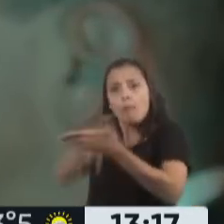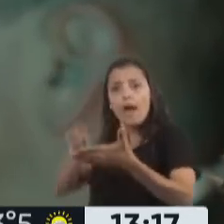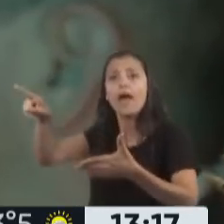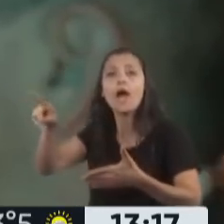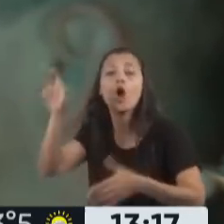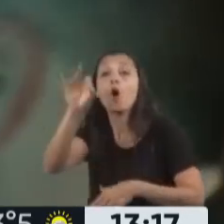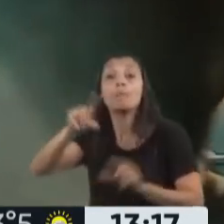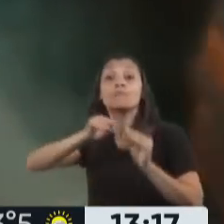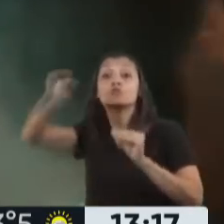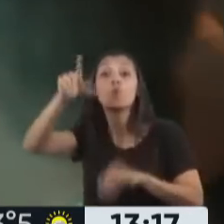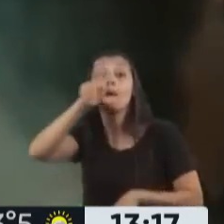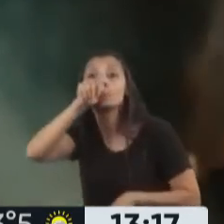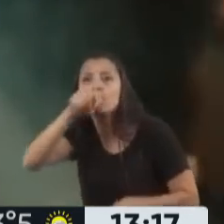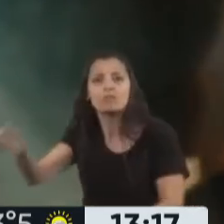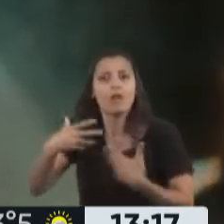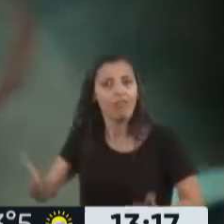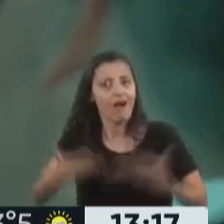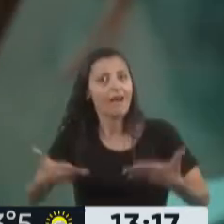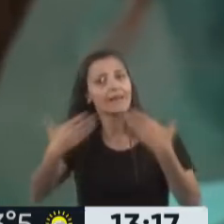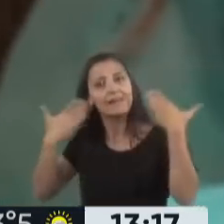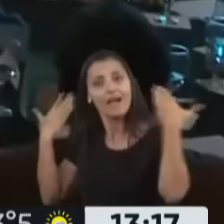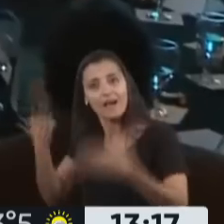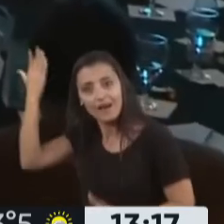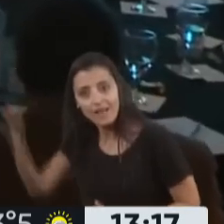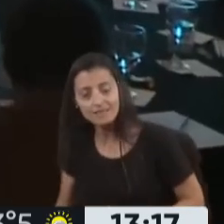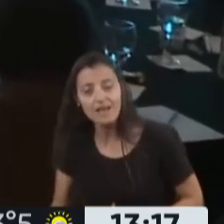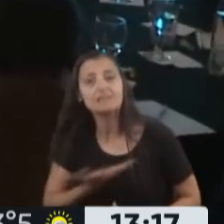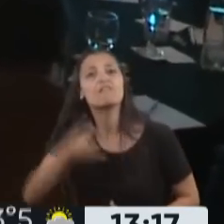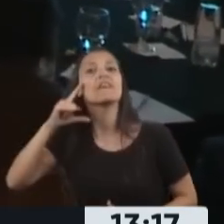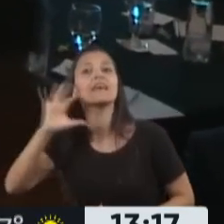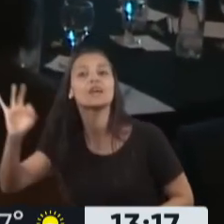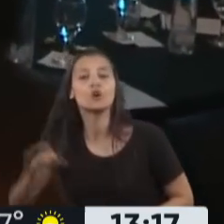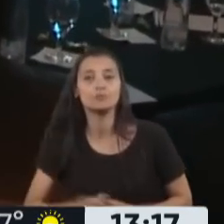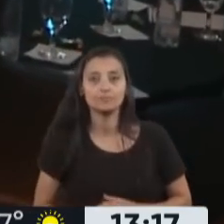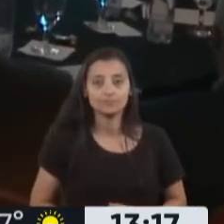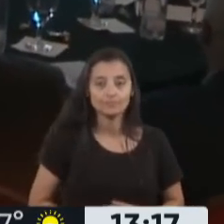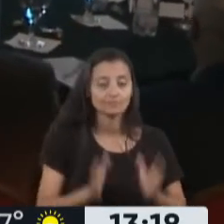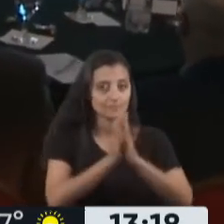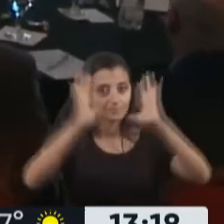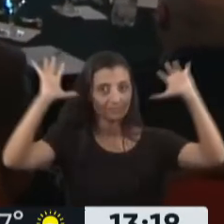Twitter. Gracias, Federico.